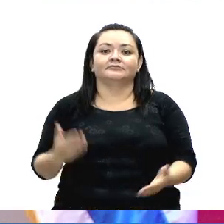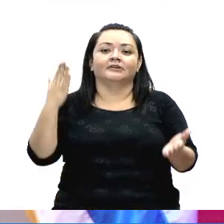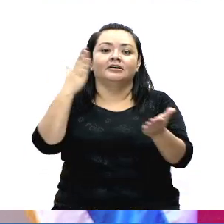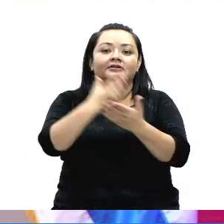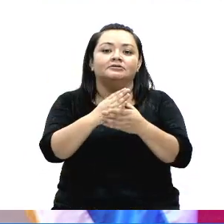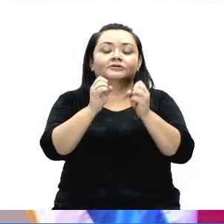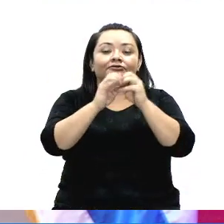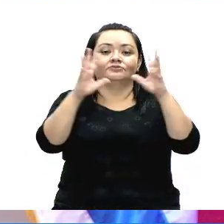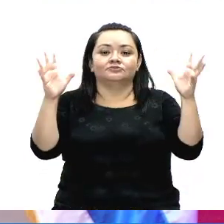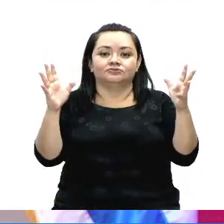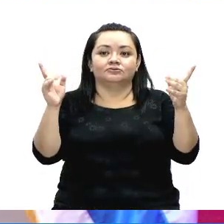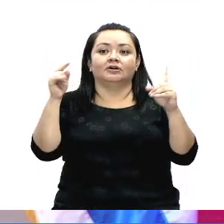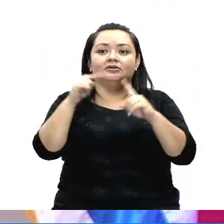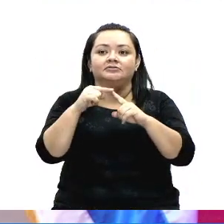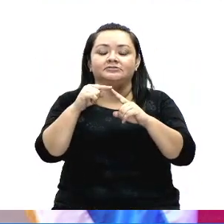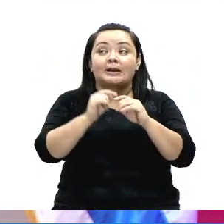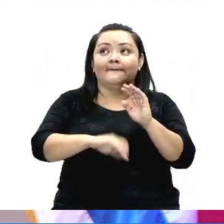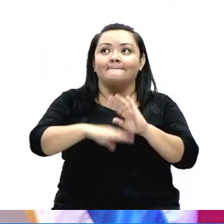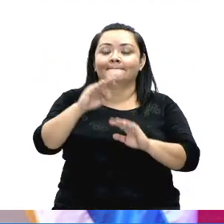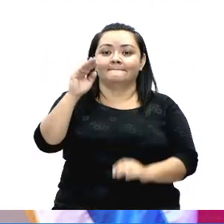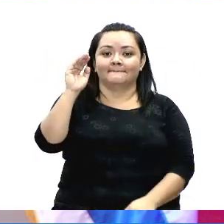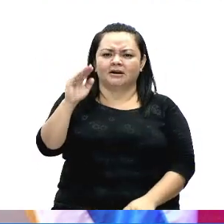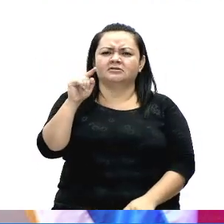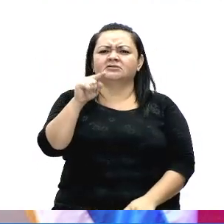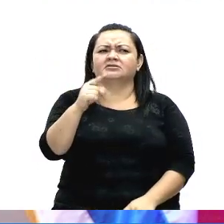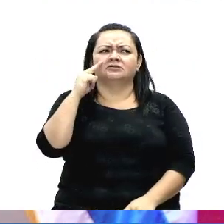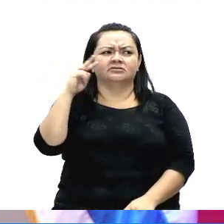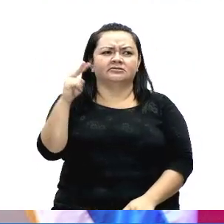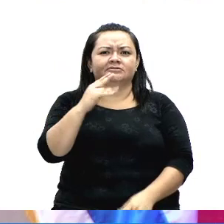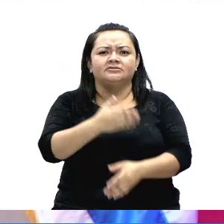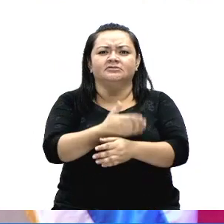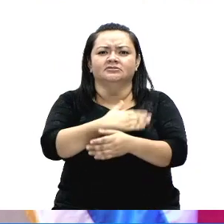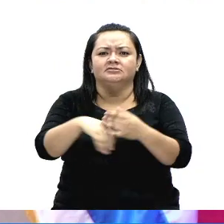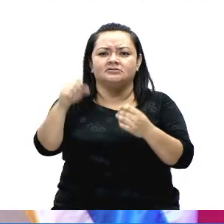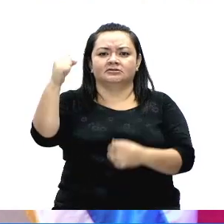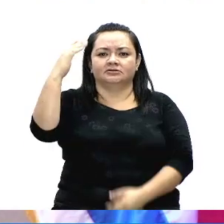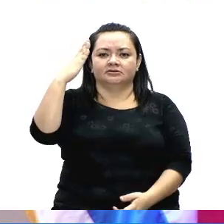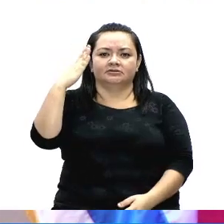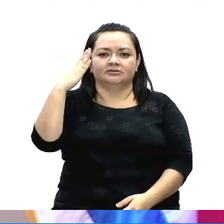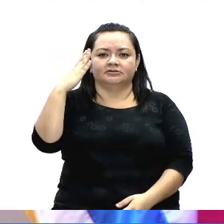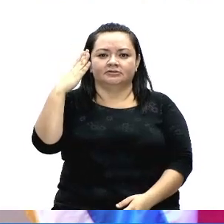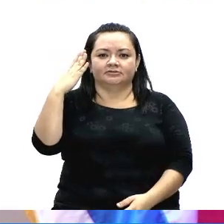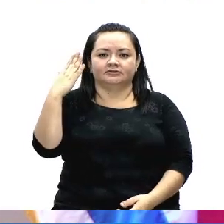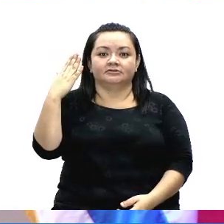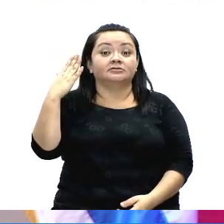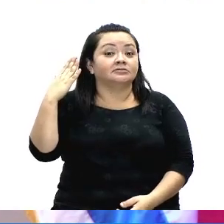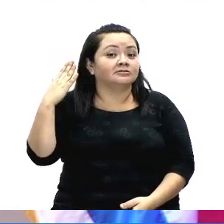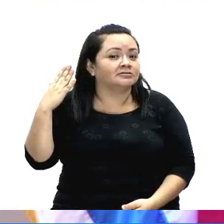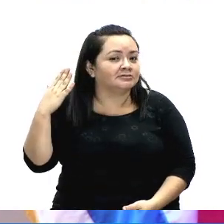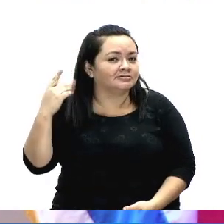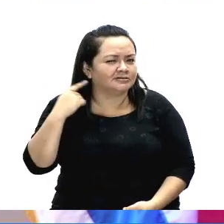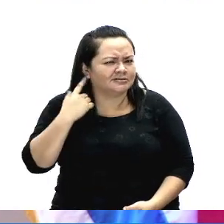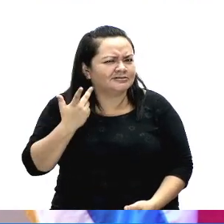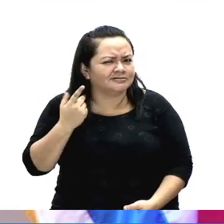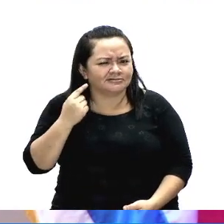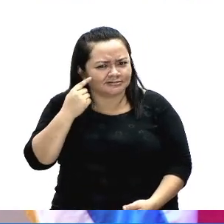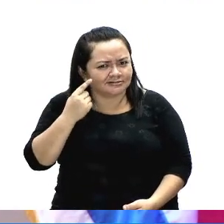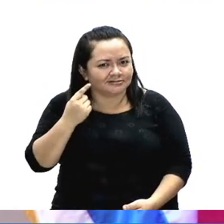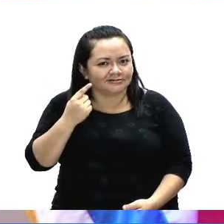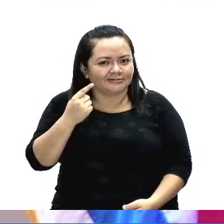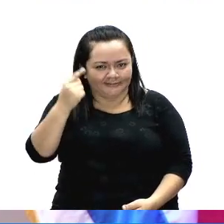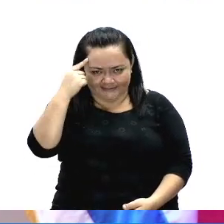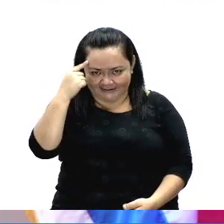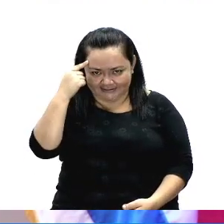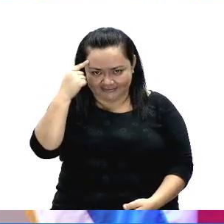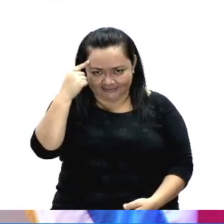aumento o hasta la cúspide del día que tiene que haber antes de la luz solo piense